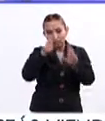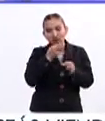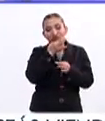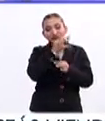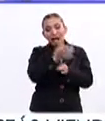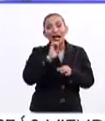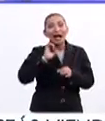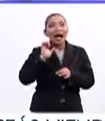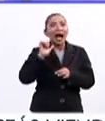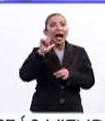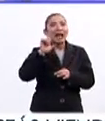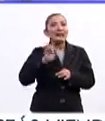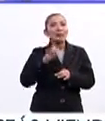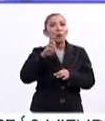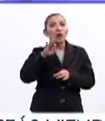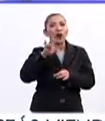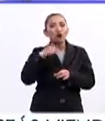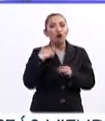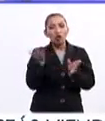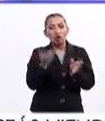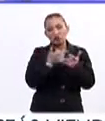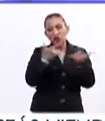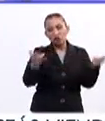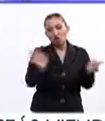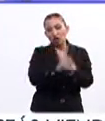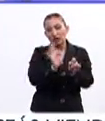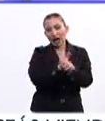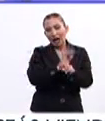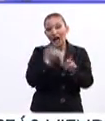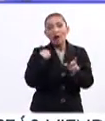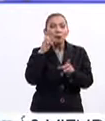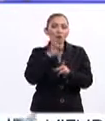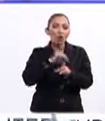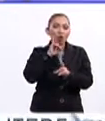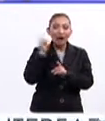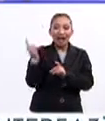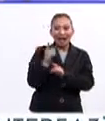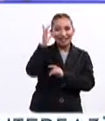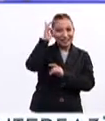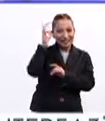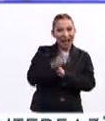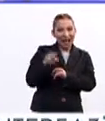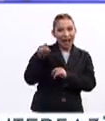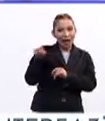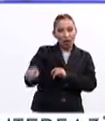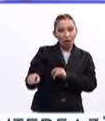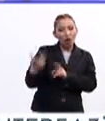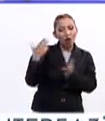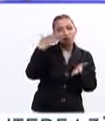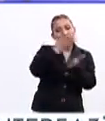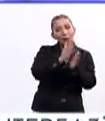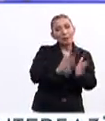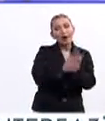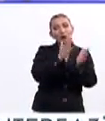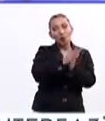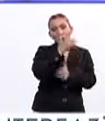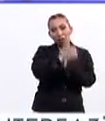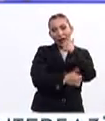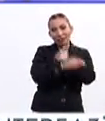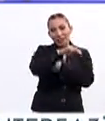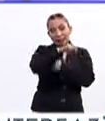especial, Alex Moreno, con un corto que trataba sobre unas chicas de Hidalgo que pues participaron en uno de los